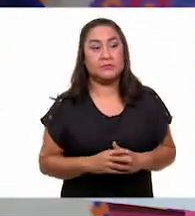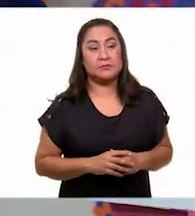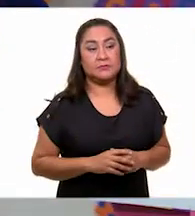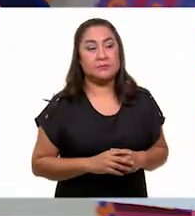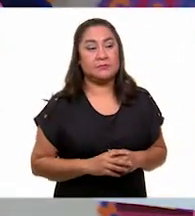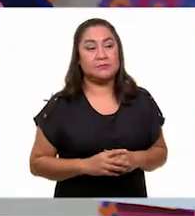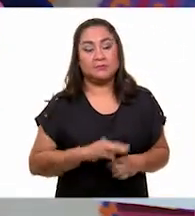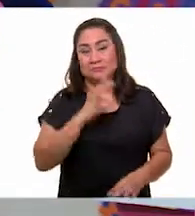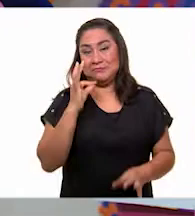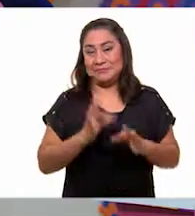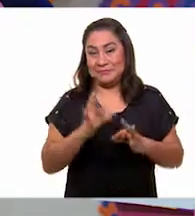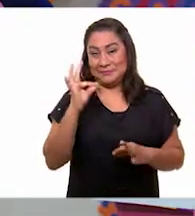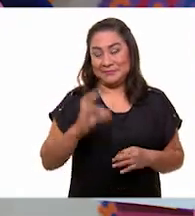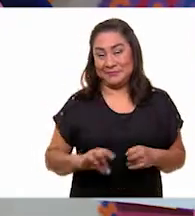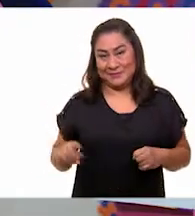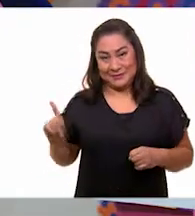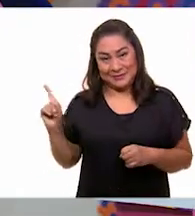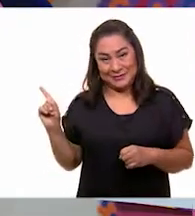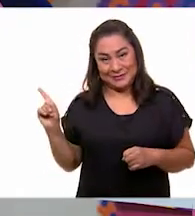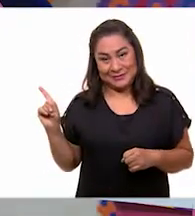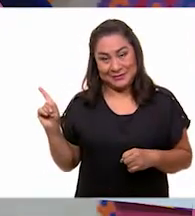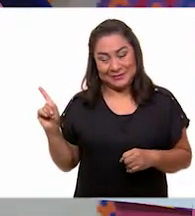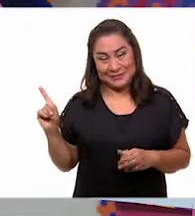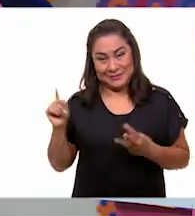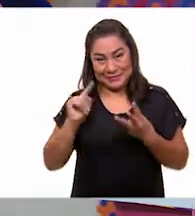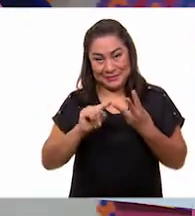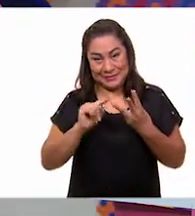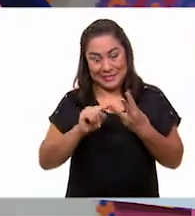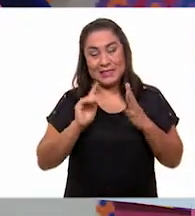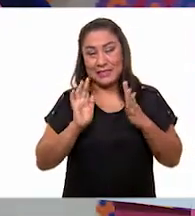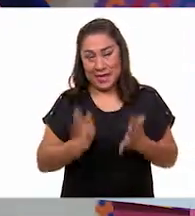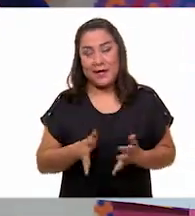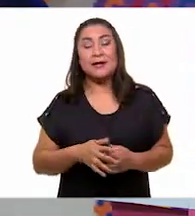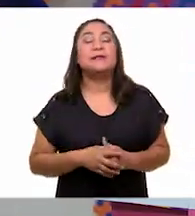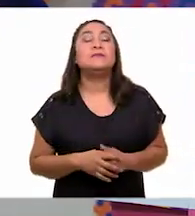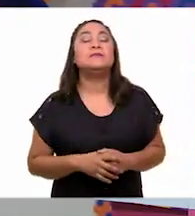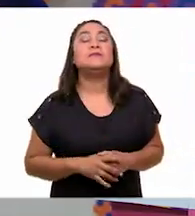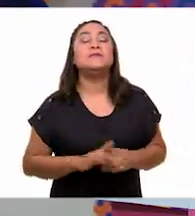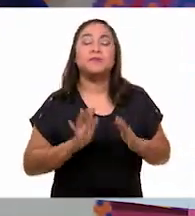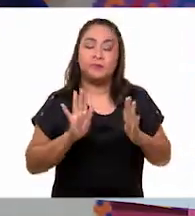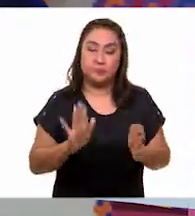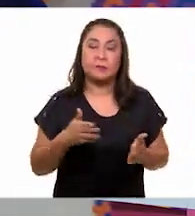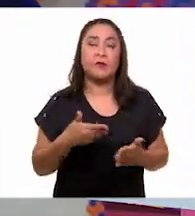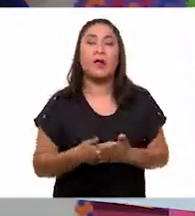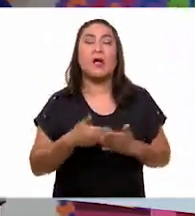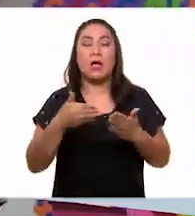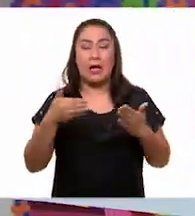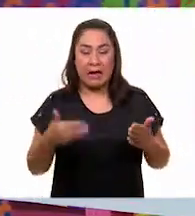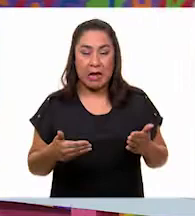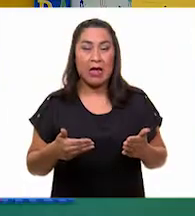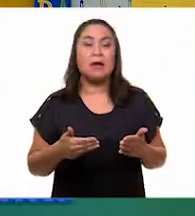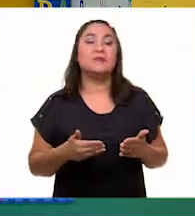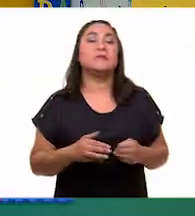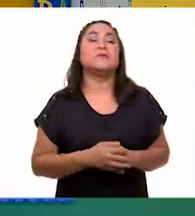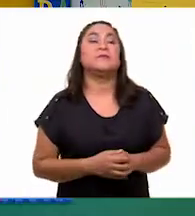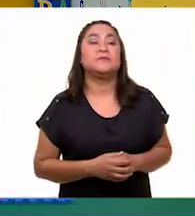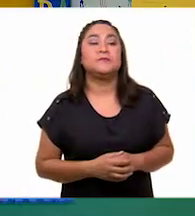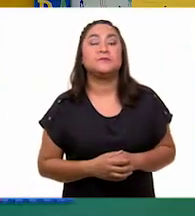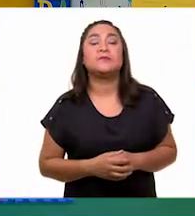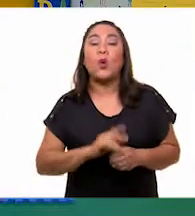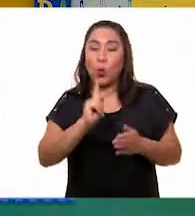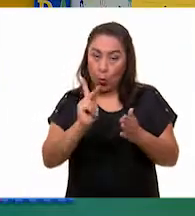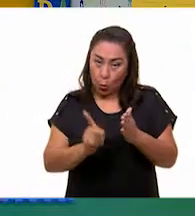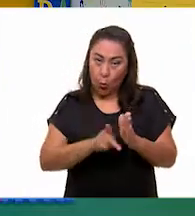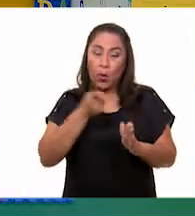yo también ya llené el último recipiente. Ahora vamos a sacar la masa que hay